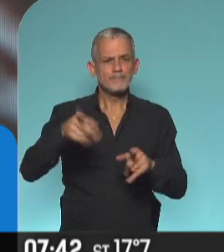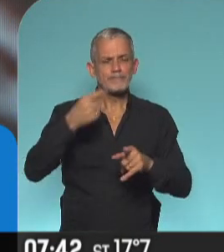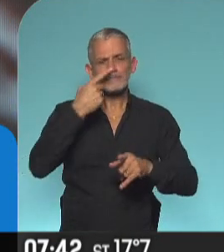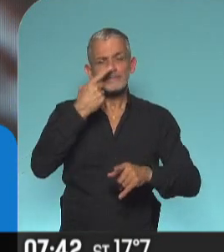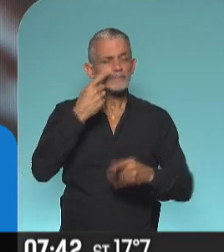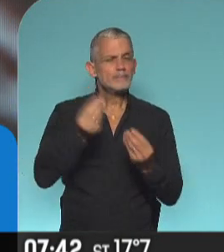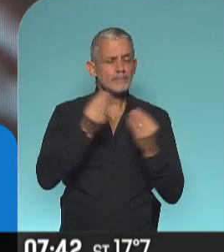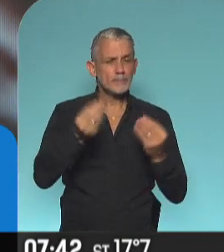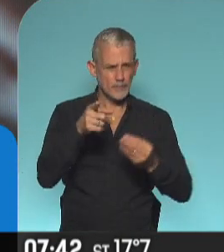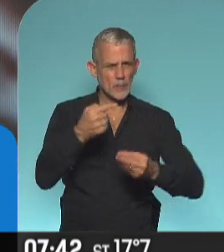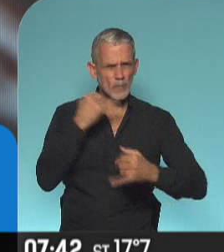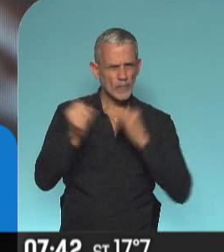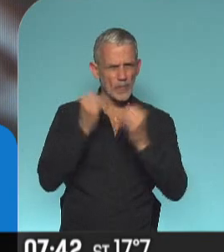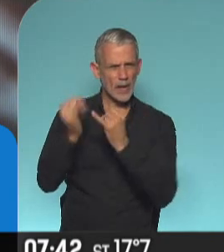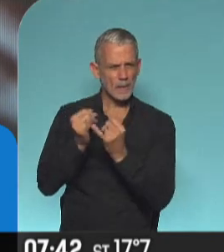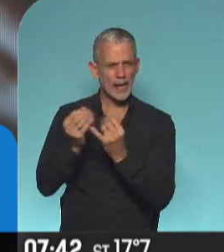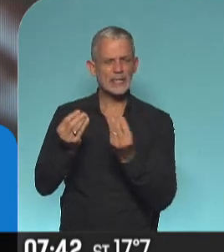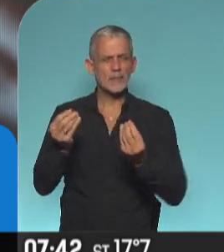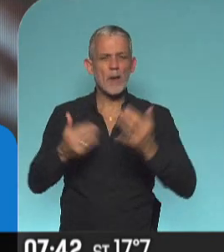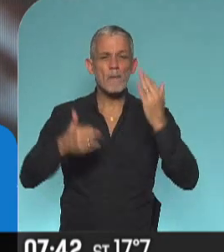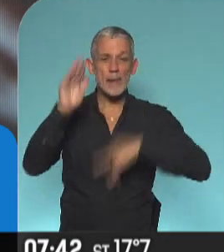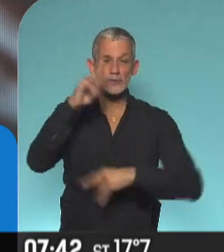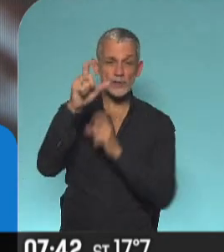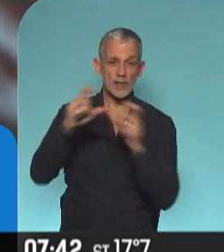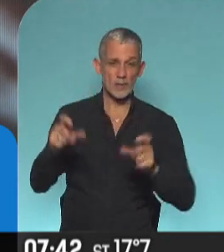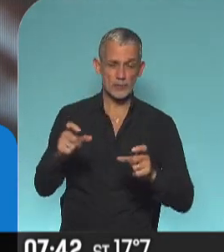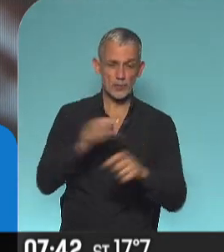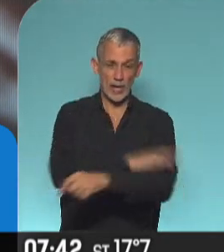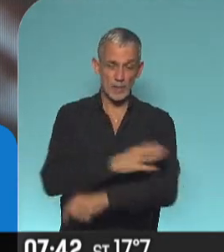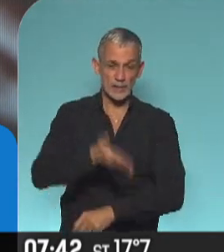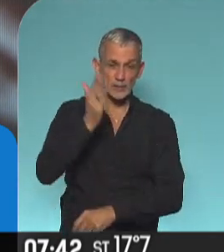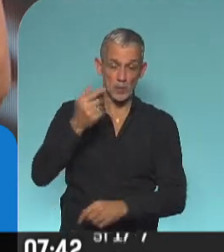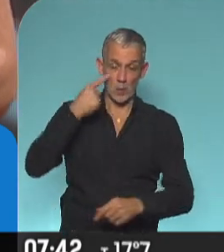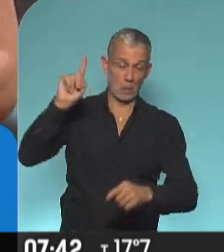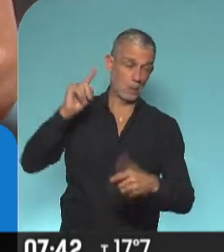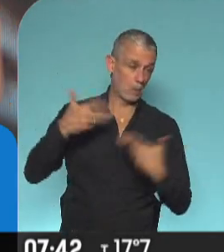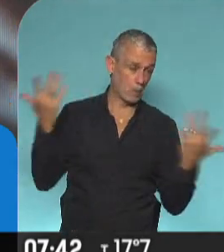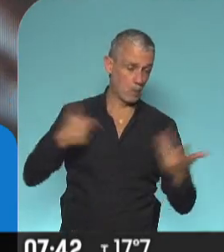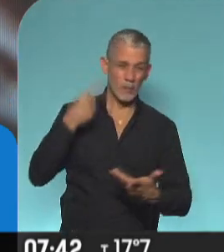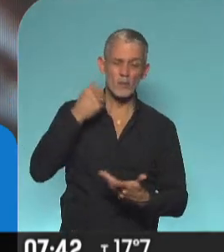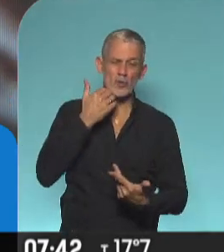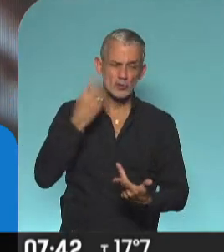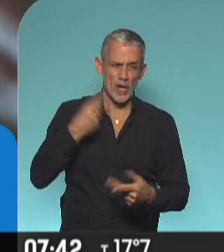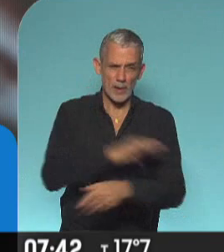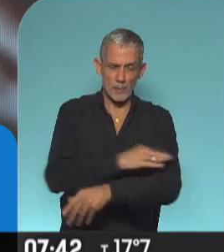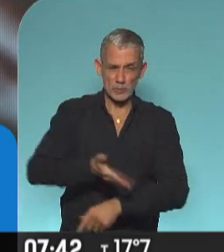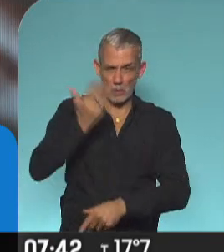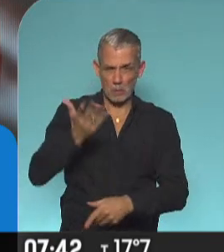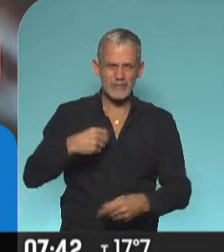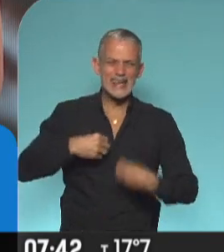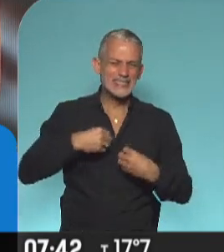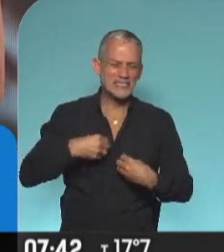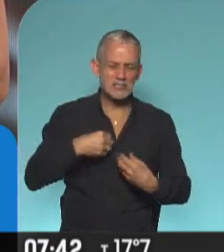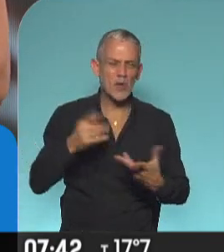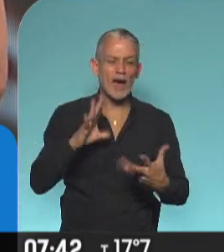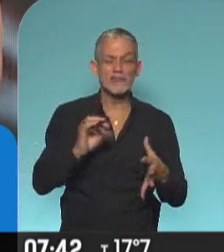interesante es que, como vos muy bien dijiste, la mayoría de los casos casi desconocen que padecen hipertensión arterial, porque tienen síntomas que a